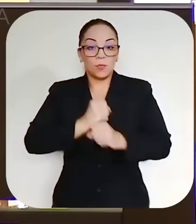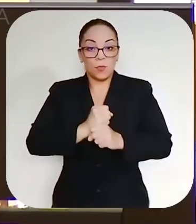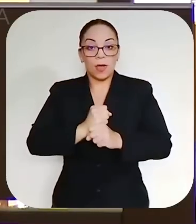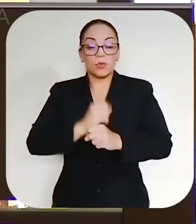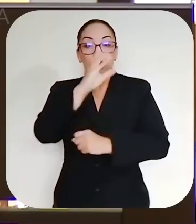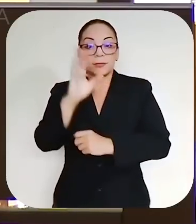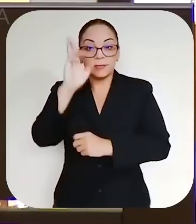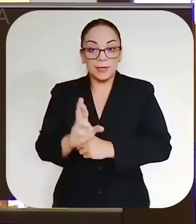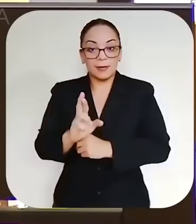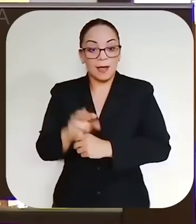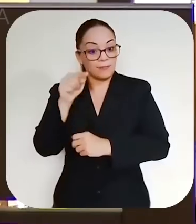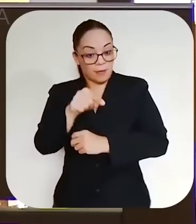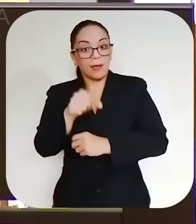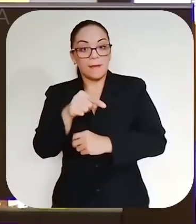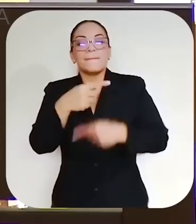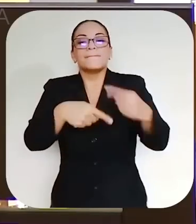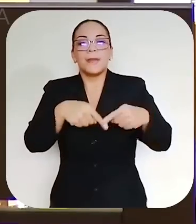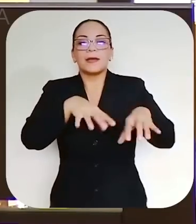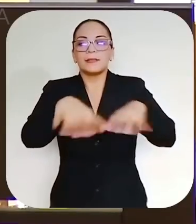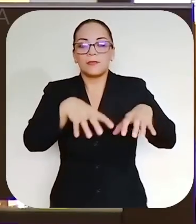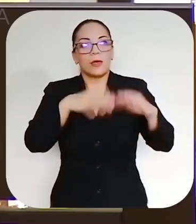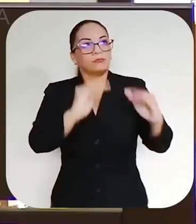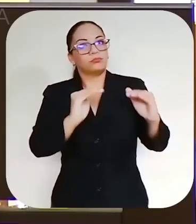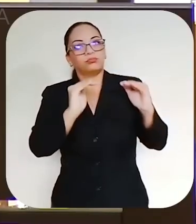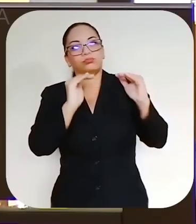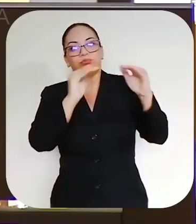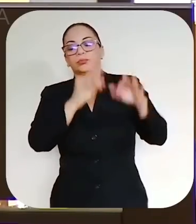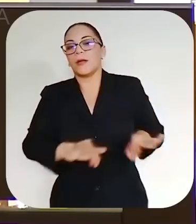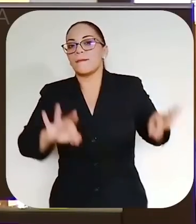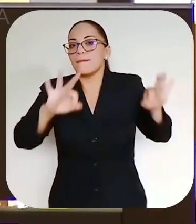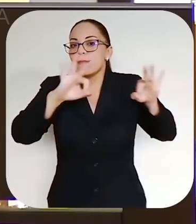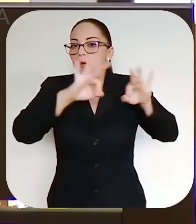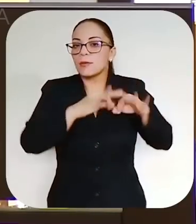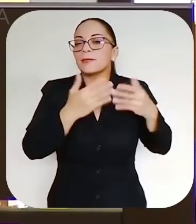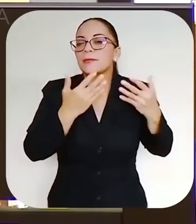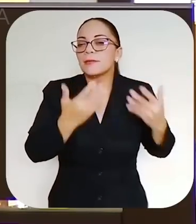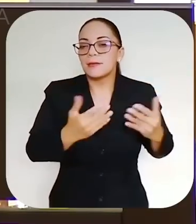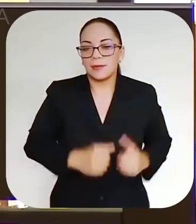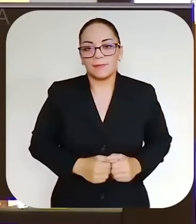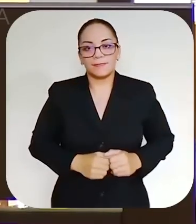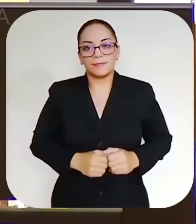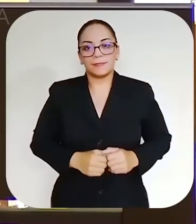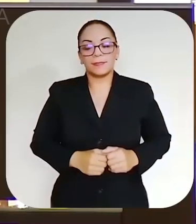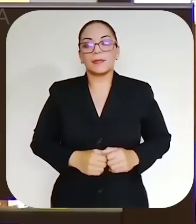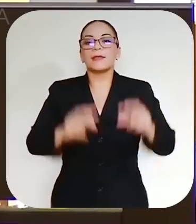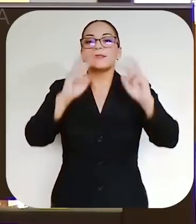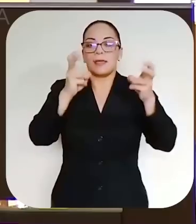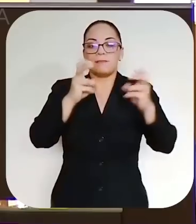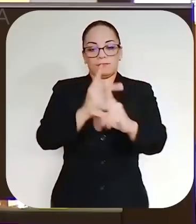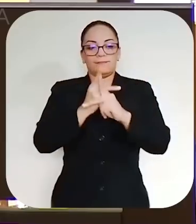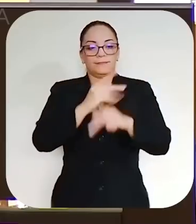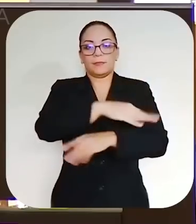entrante mi país será sede de un evento temático de alto nivel sobre acción